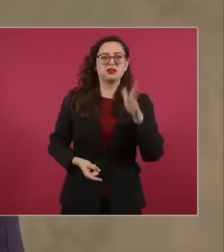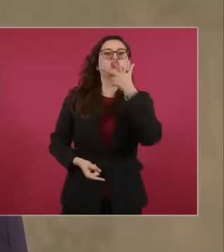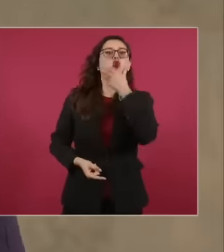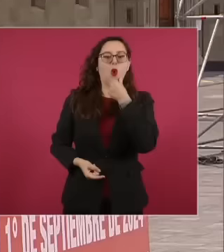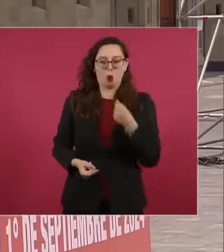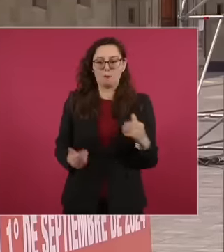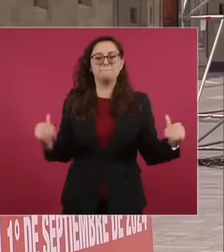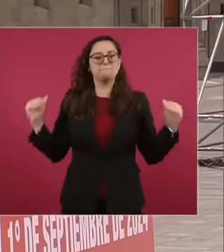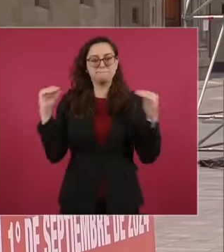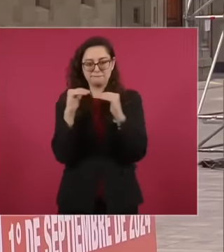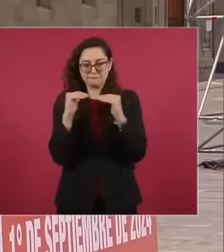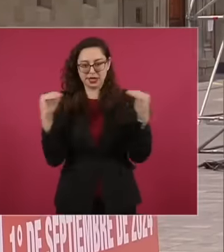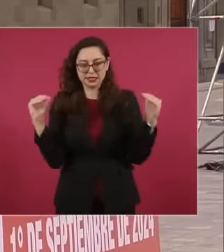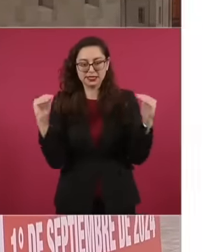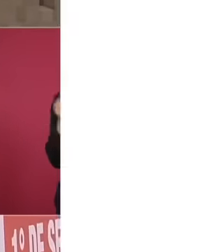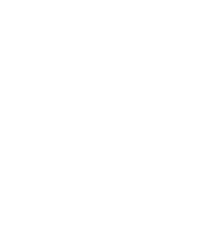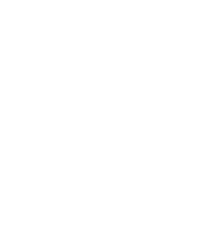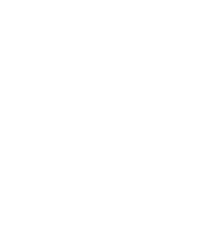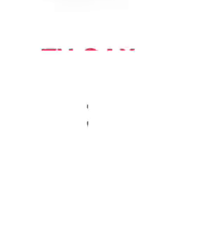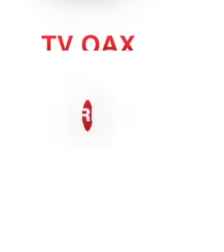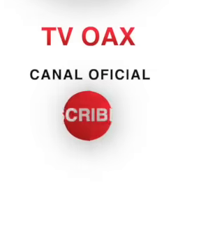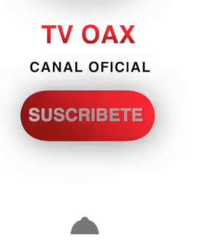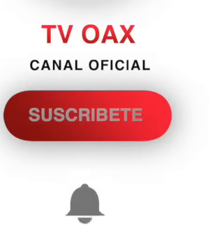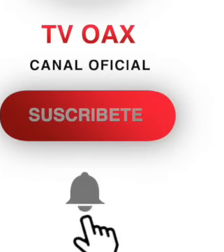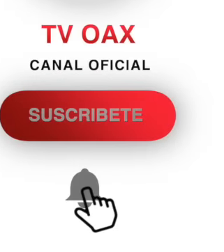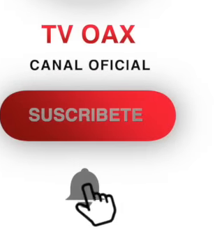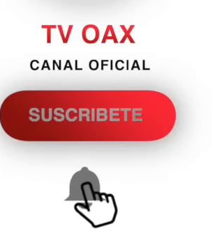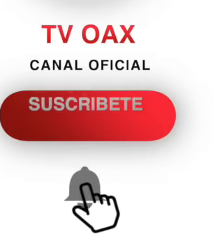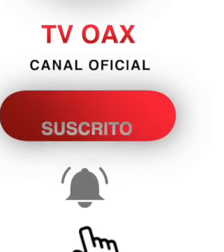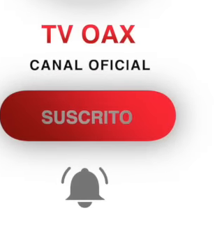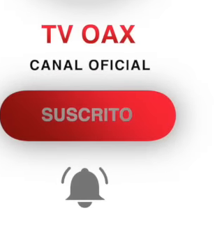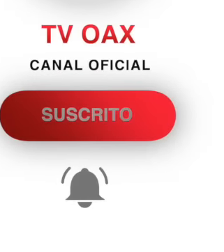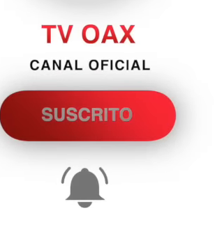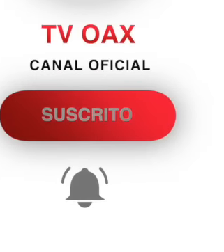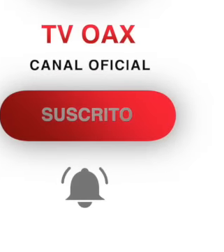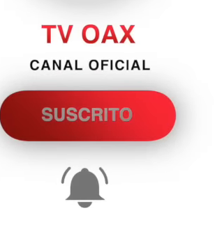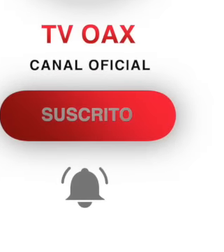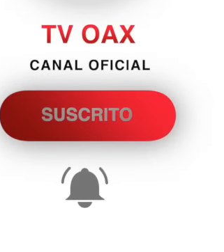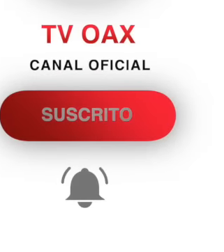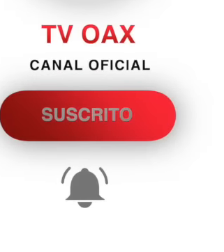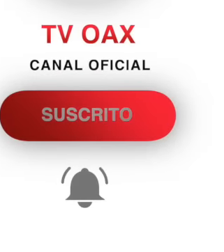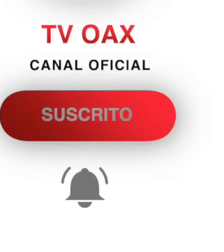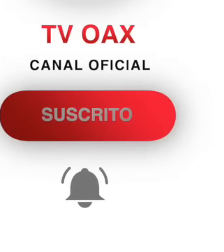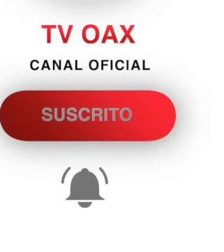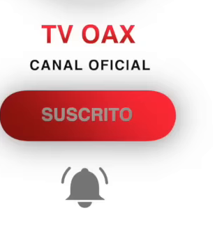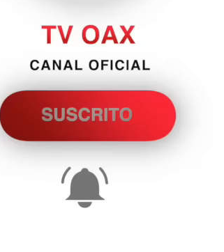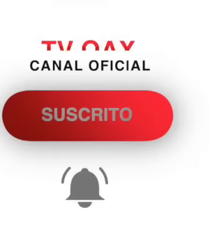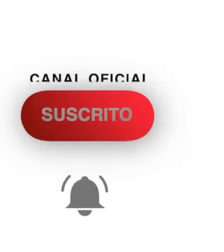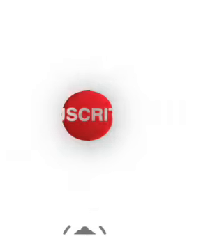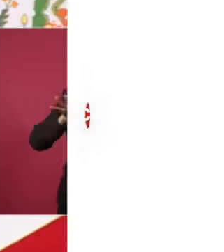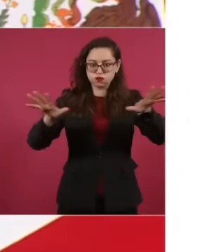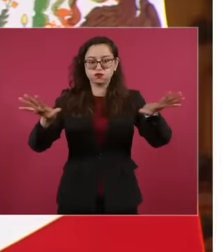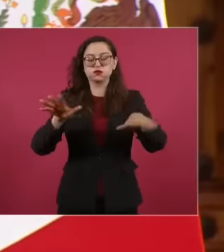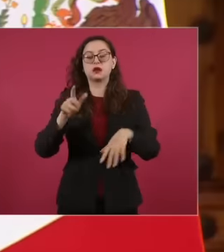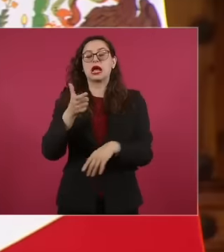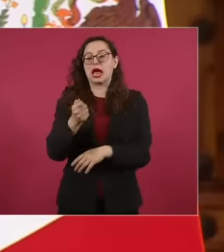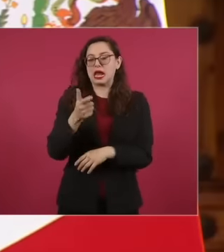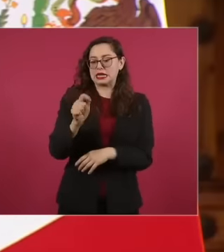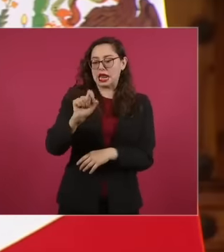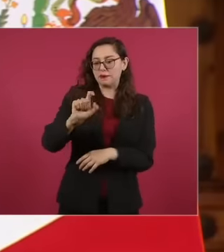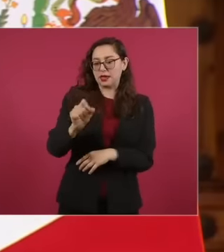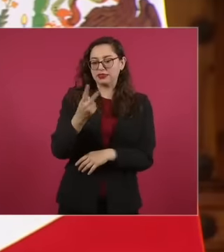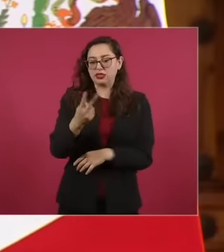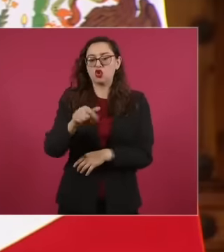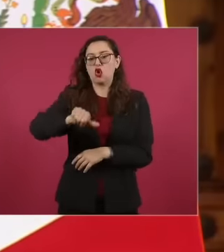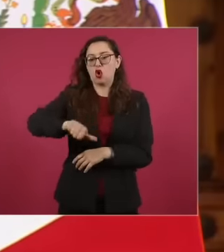Se amplió la cobertura de los medios públicos de comunicación. Actualmente, el canal 22, el 11,